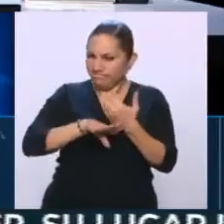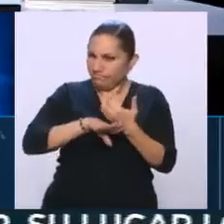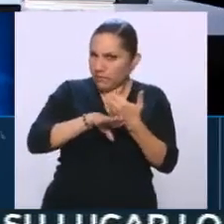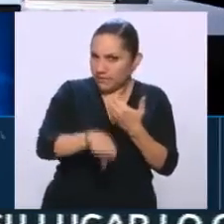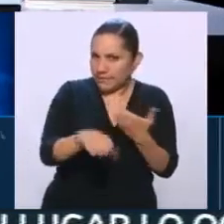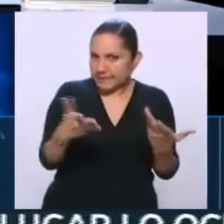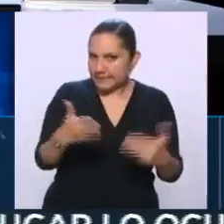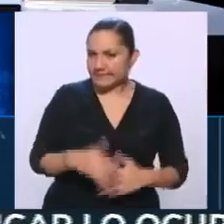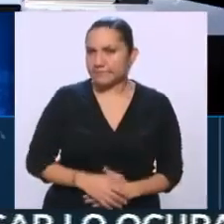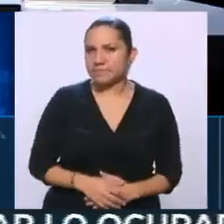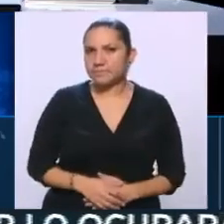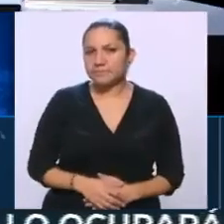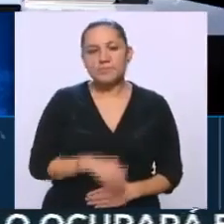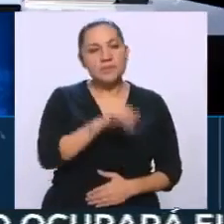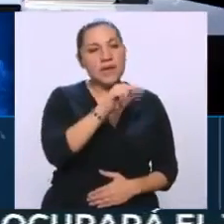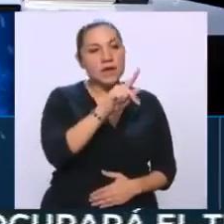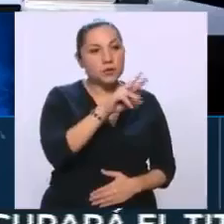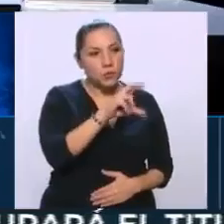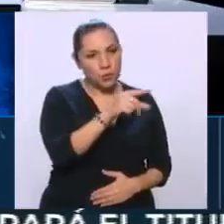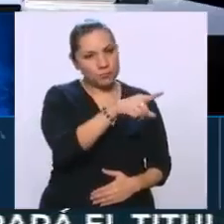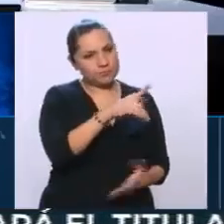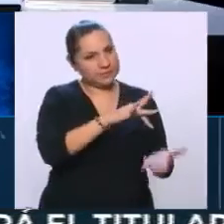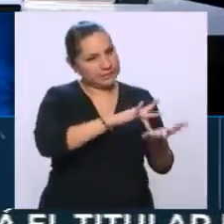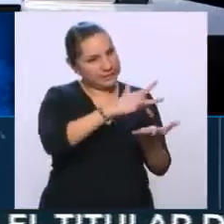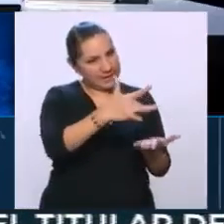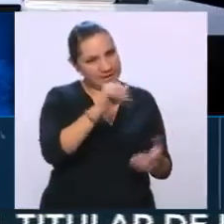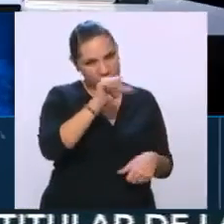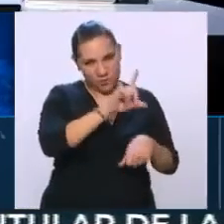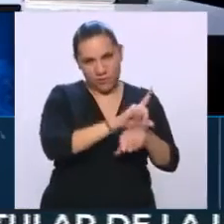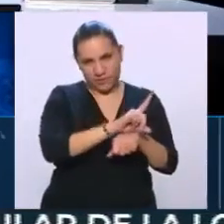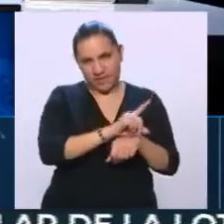muchas gracias por estar con nosotros esta noche. Me da